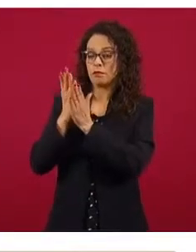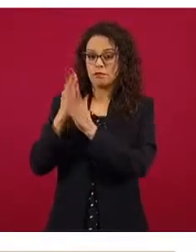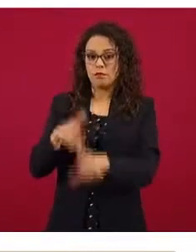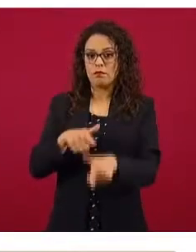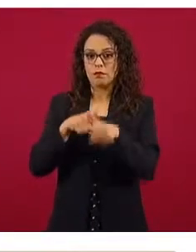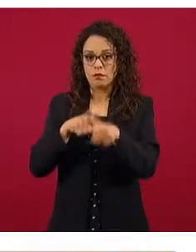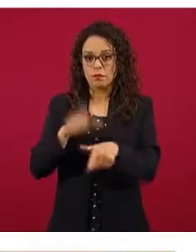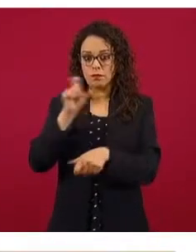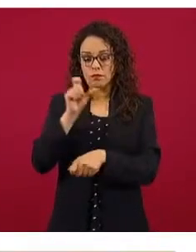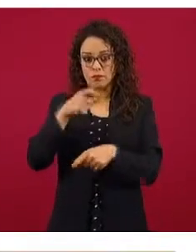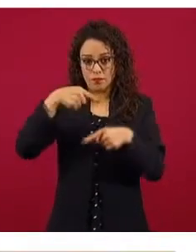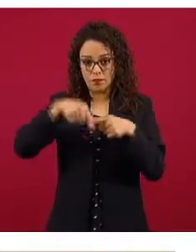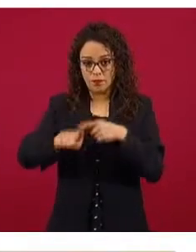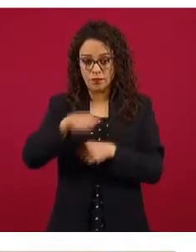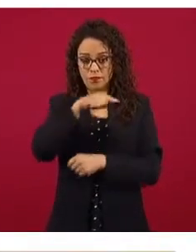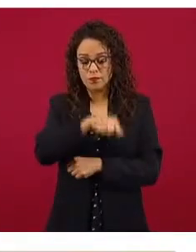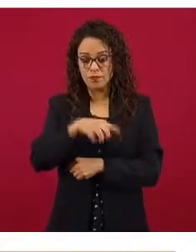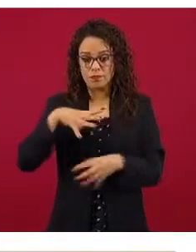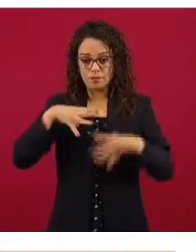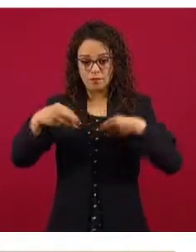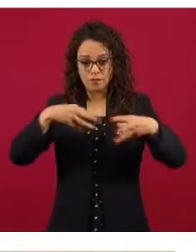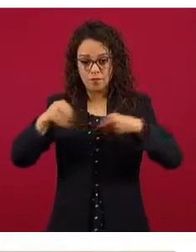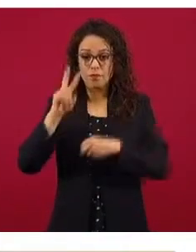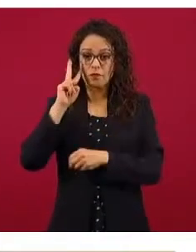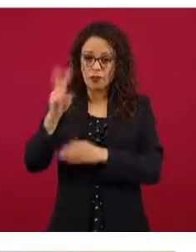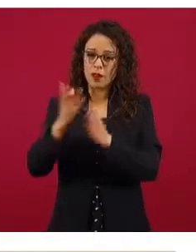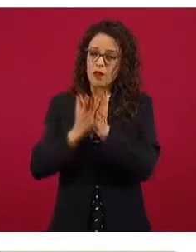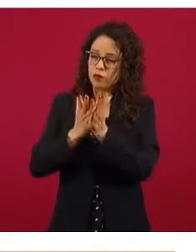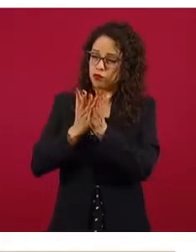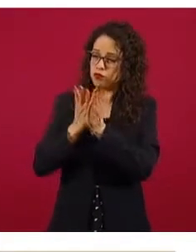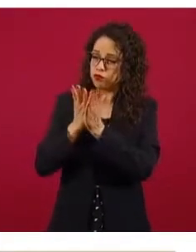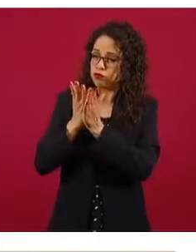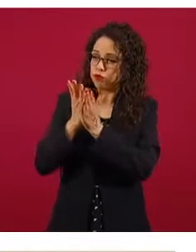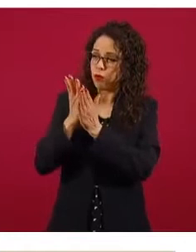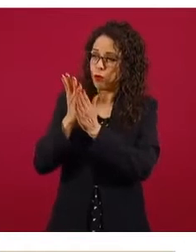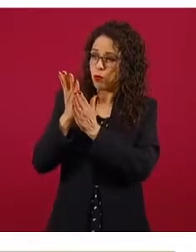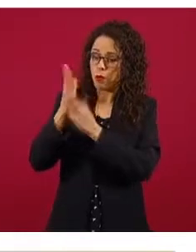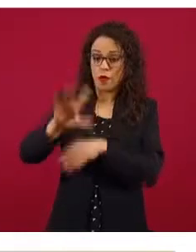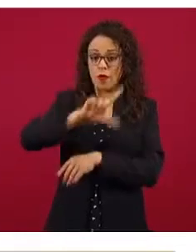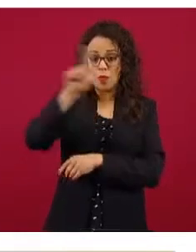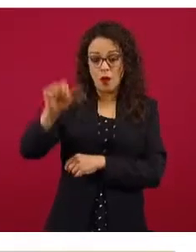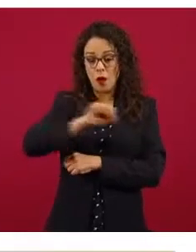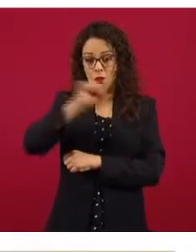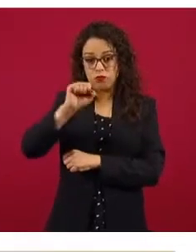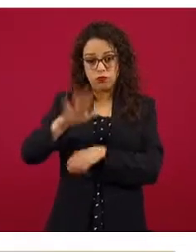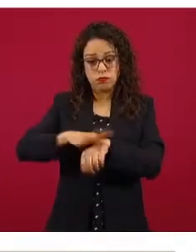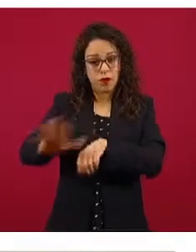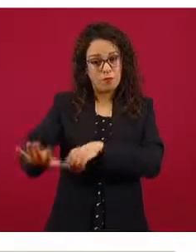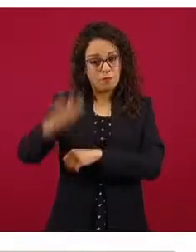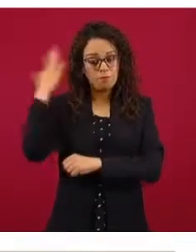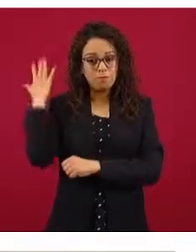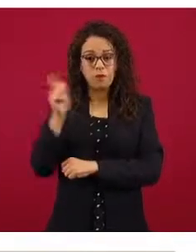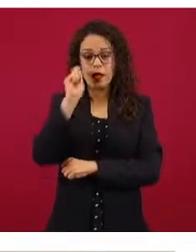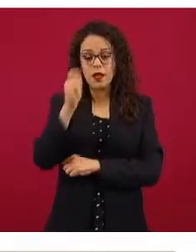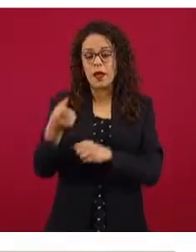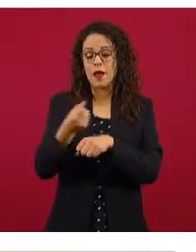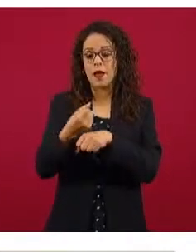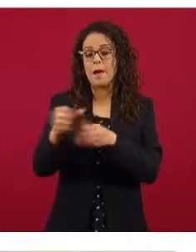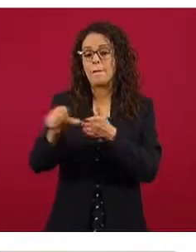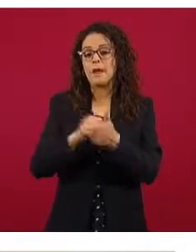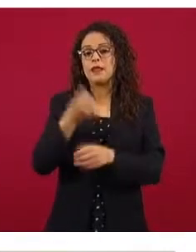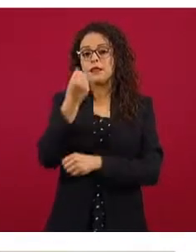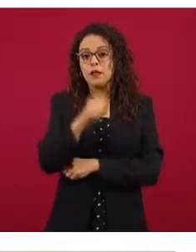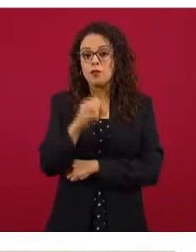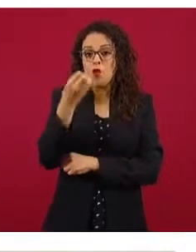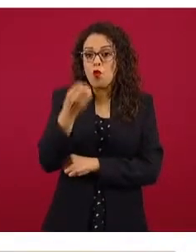el inicio de la epidemia, ascenso mucho más acelerado a finales de septiembre, octubre,